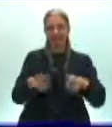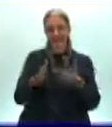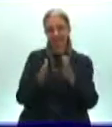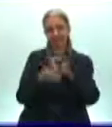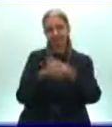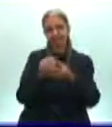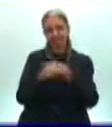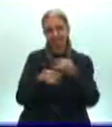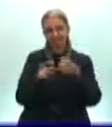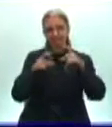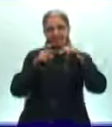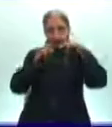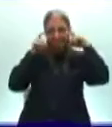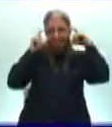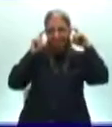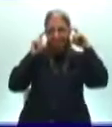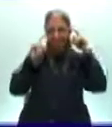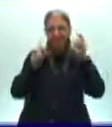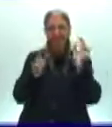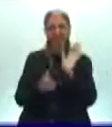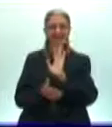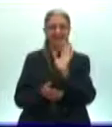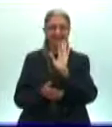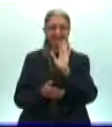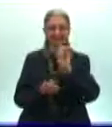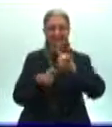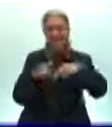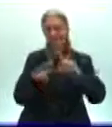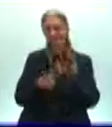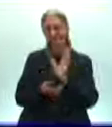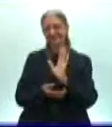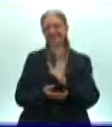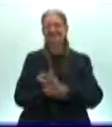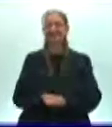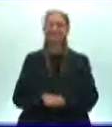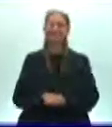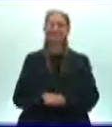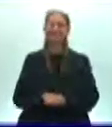para seguir combatiendo la COVID-19. Muchísimas gracias.